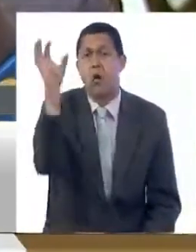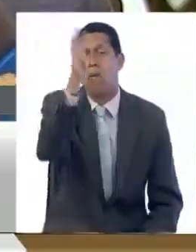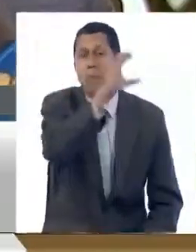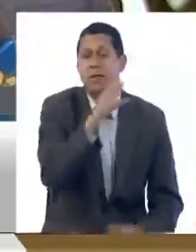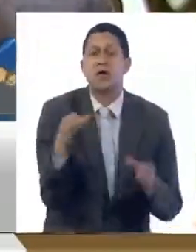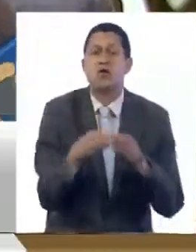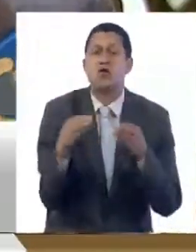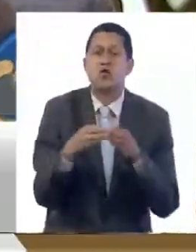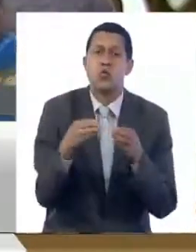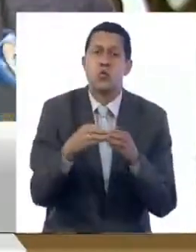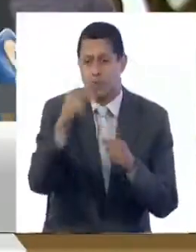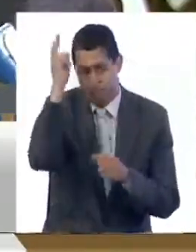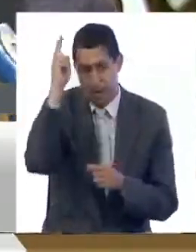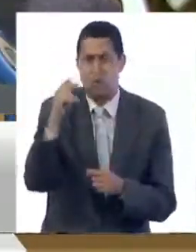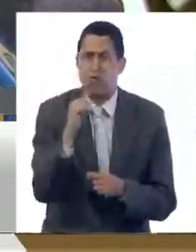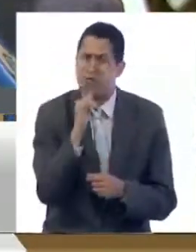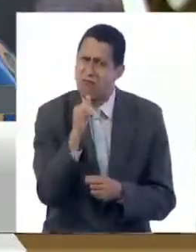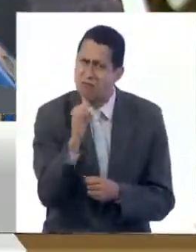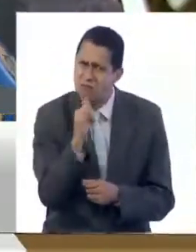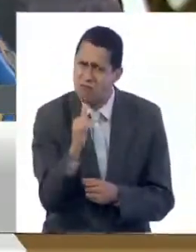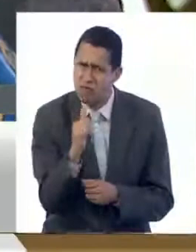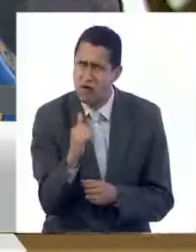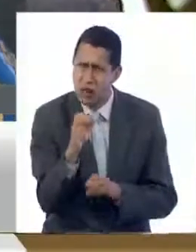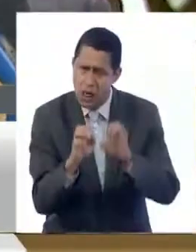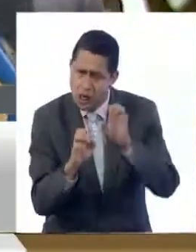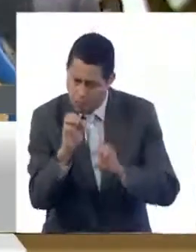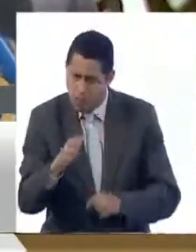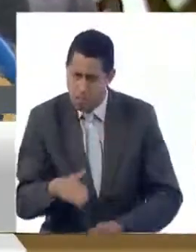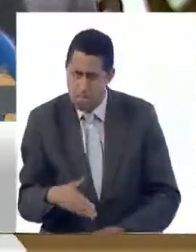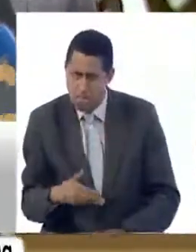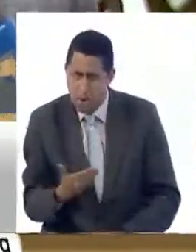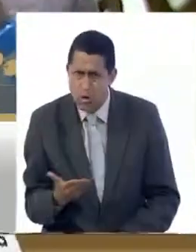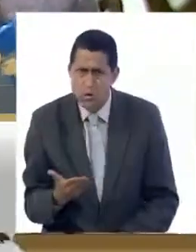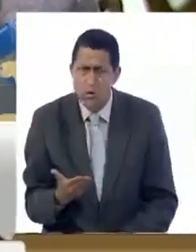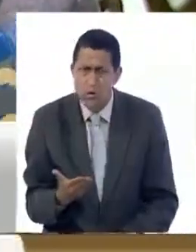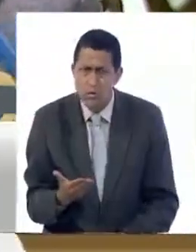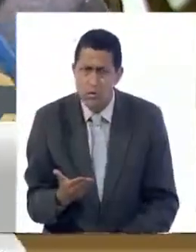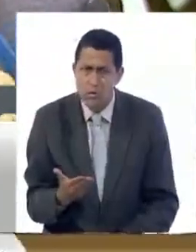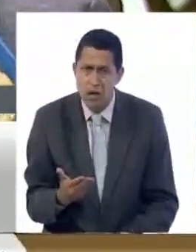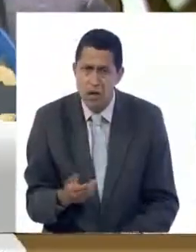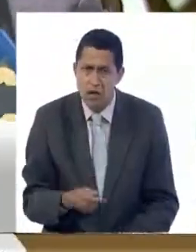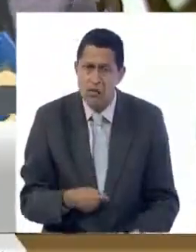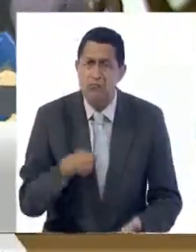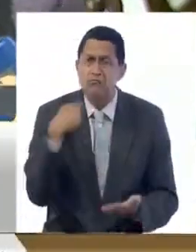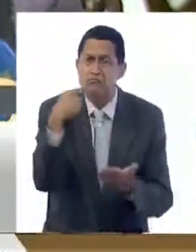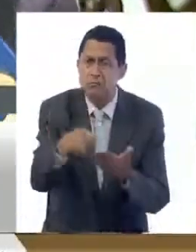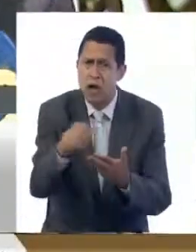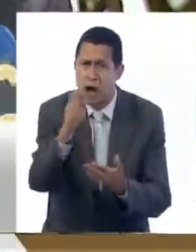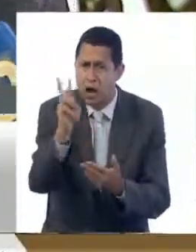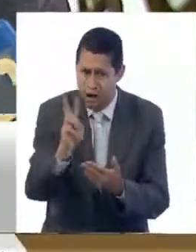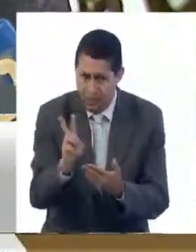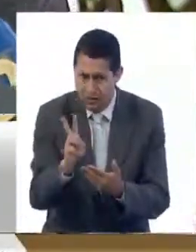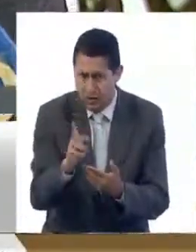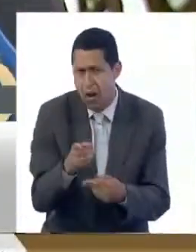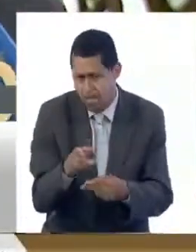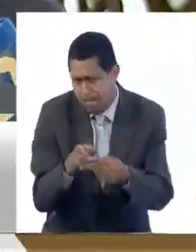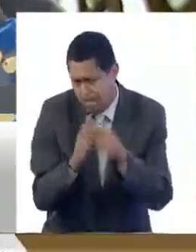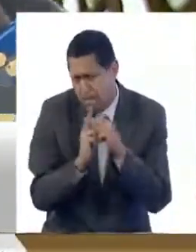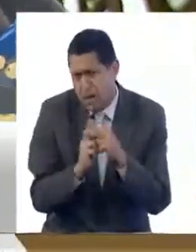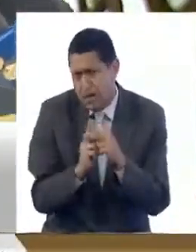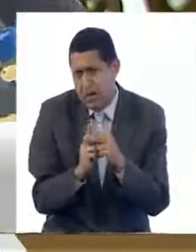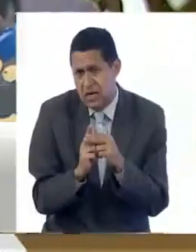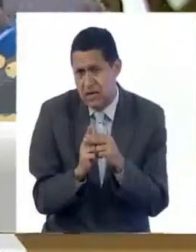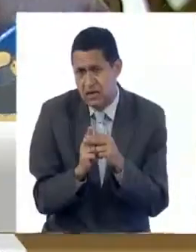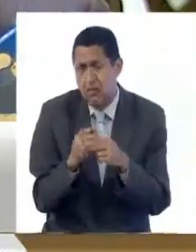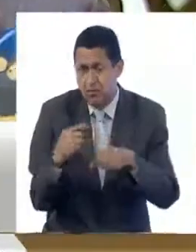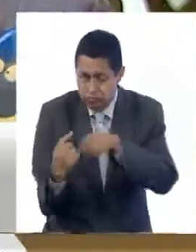Grupo de Lima, es que, de ser posible, evalúen la posibilidad de transferirle a Venezuela parte de sus líneas de crédito, tanto en el fondo